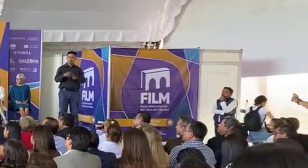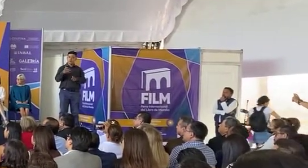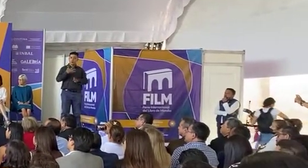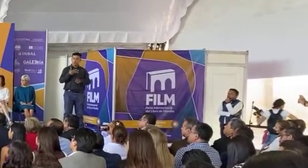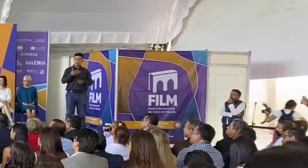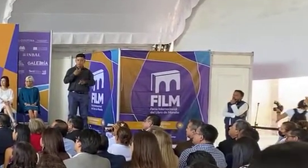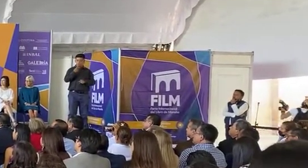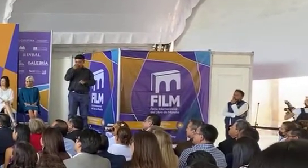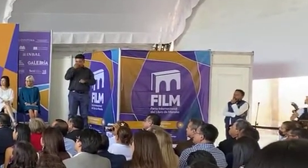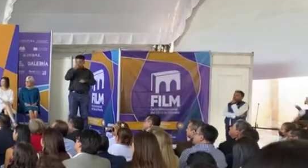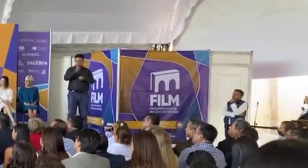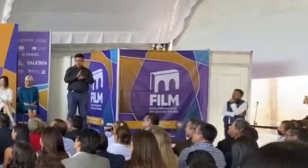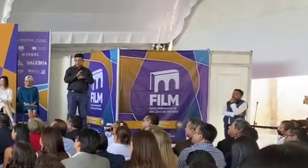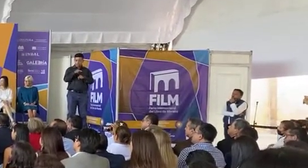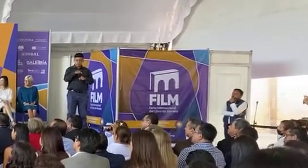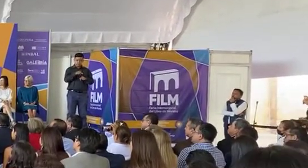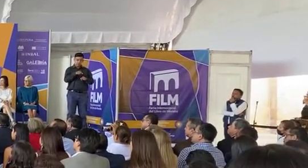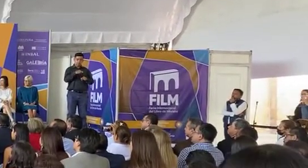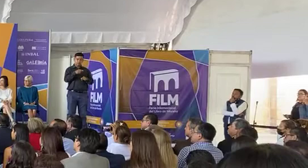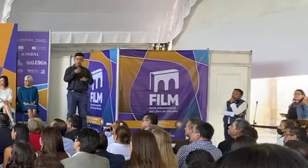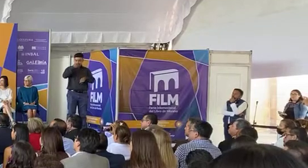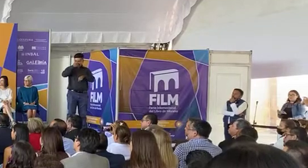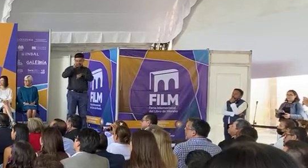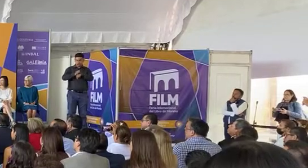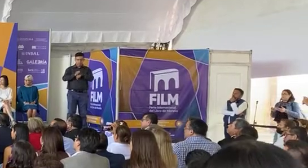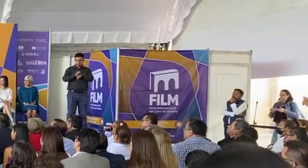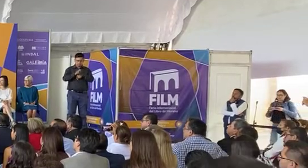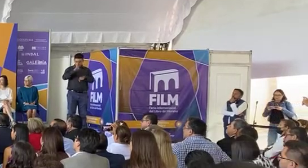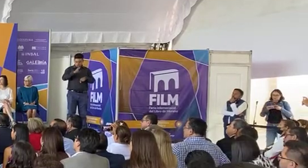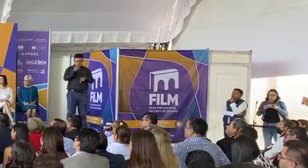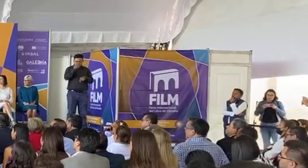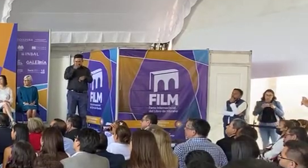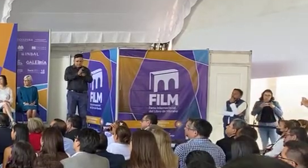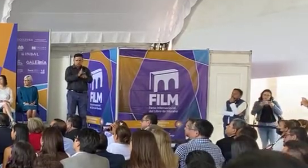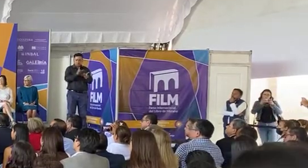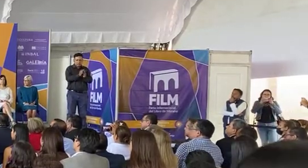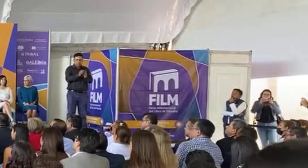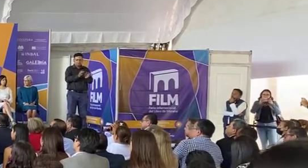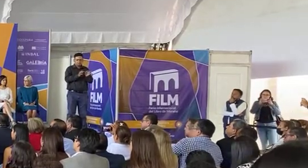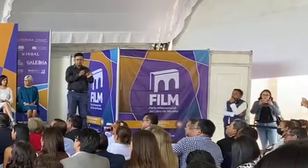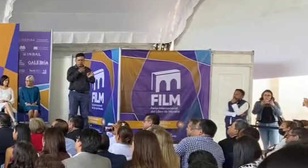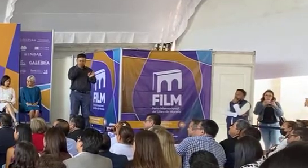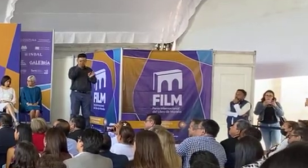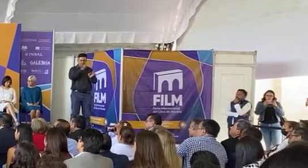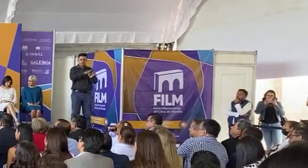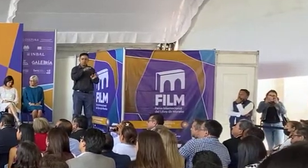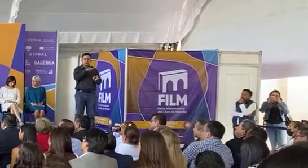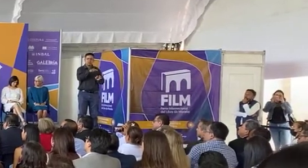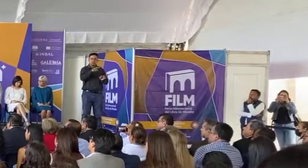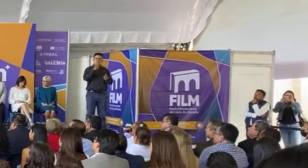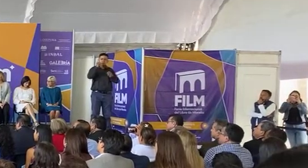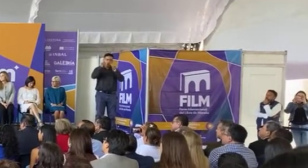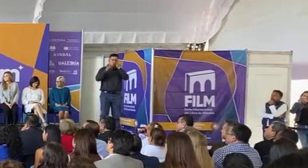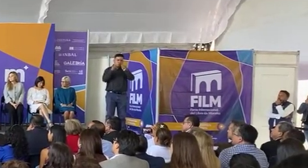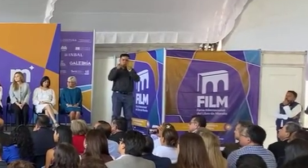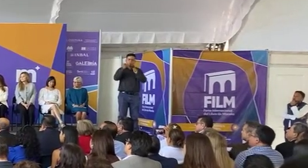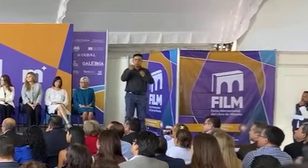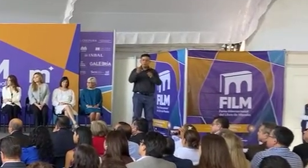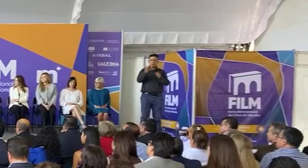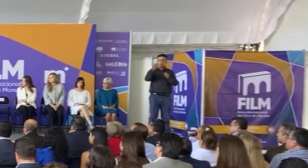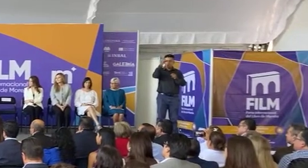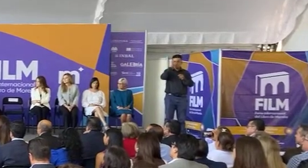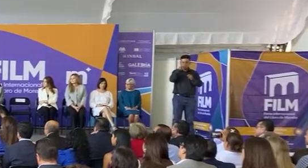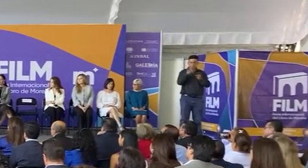dirección dentro de otra secretaría que se llamaba Dirección de Turismo y Cultura.